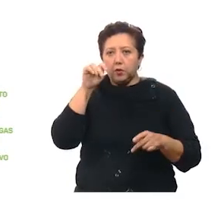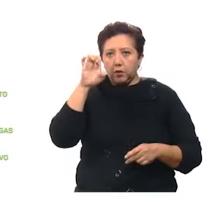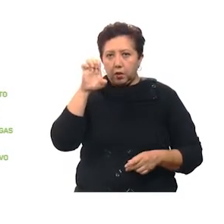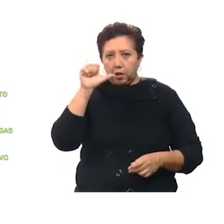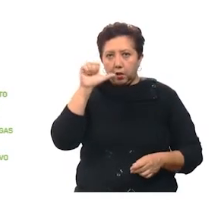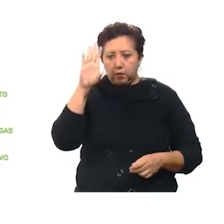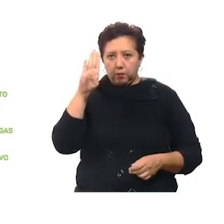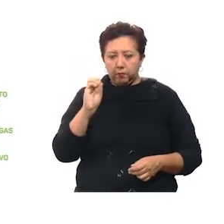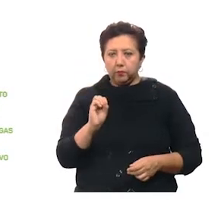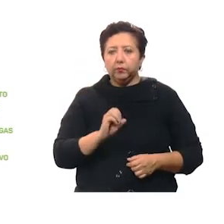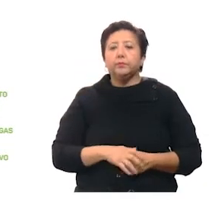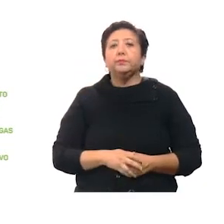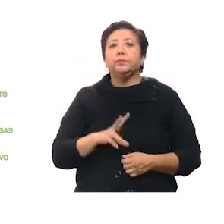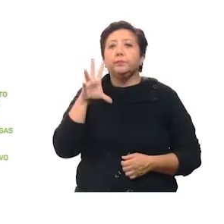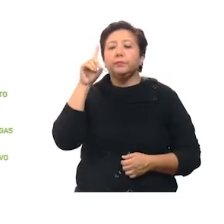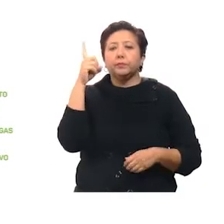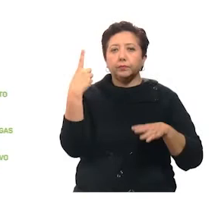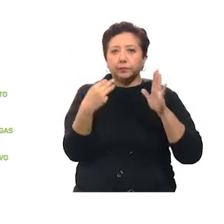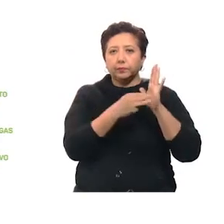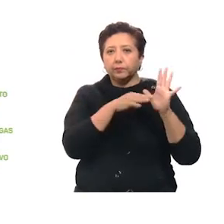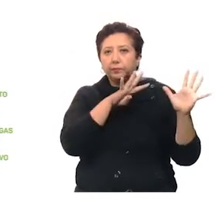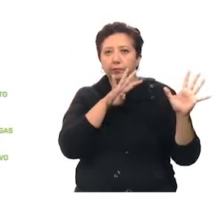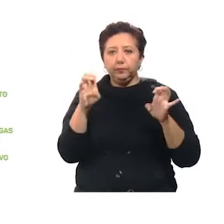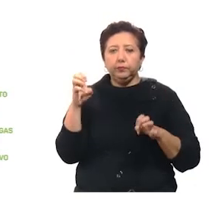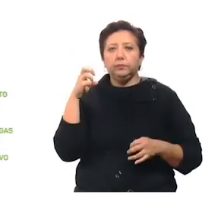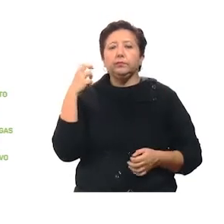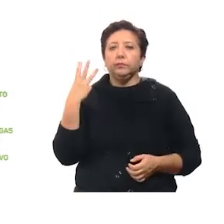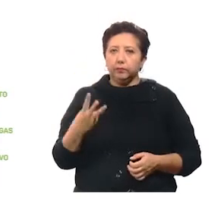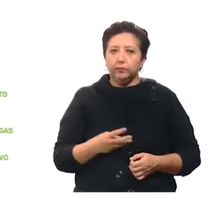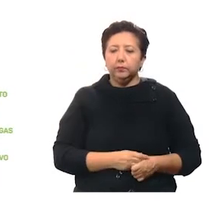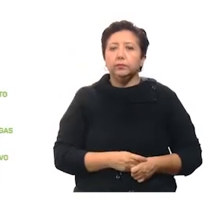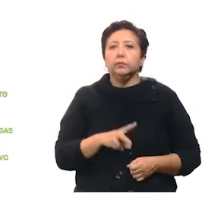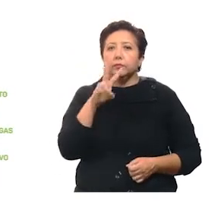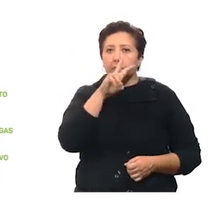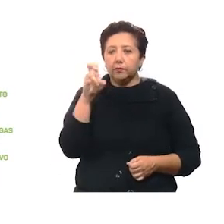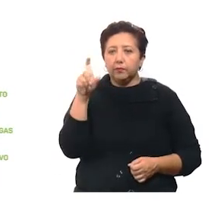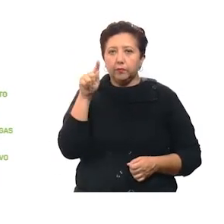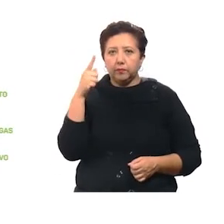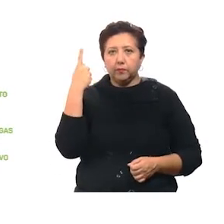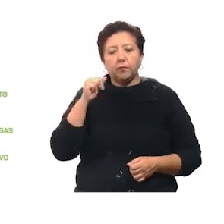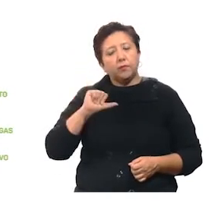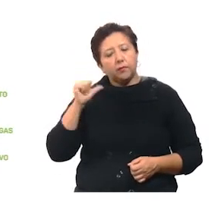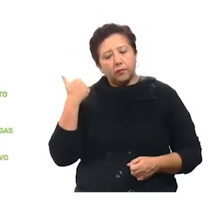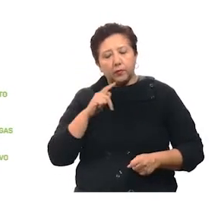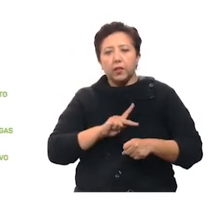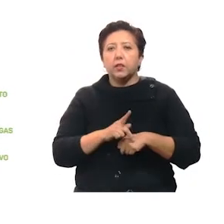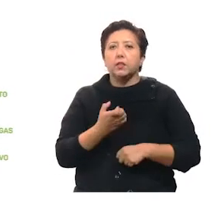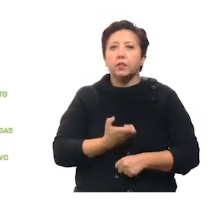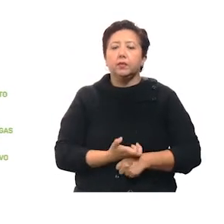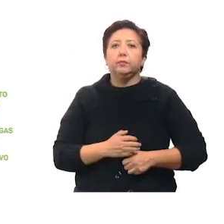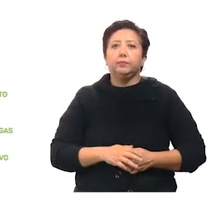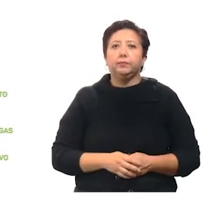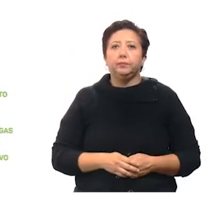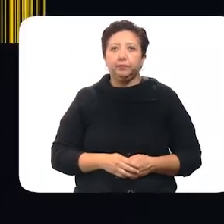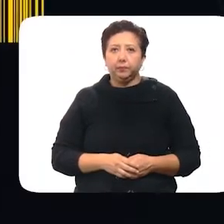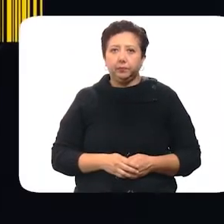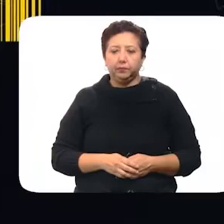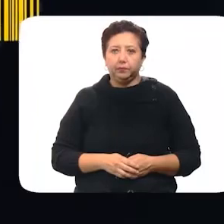Teabo. De los 31.903 casos positivos, 271 son de otro país u otro